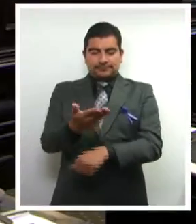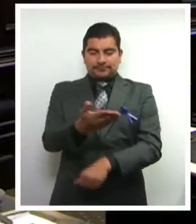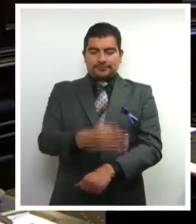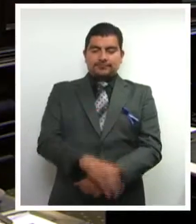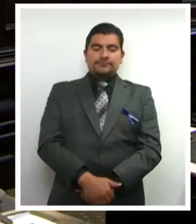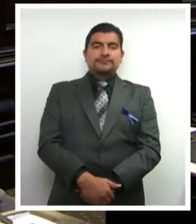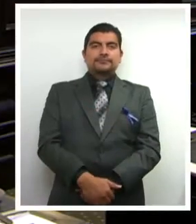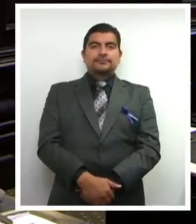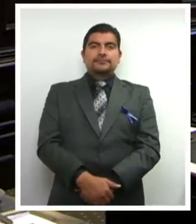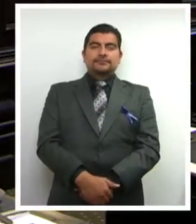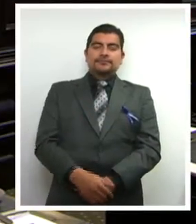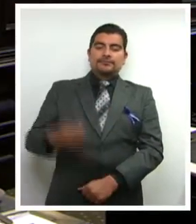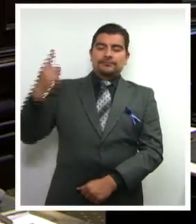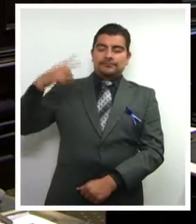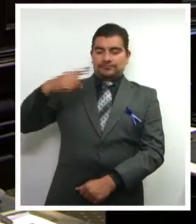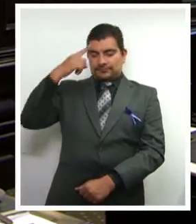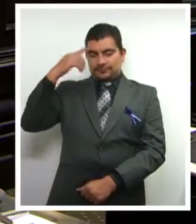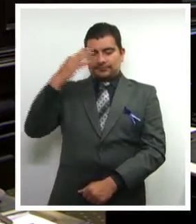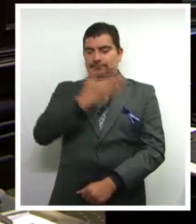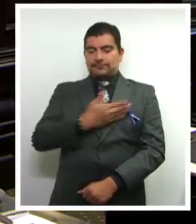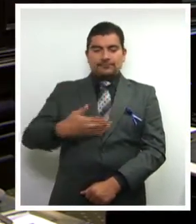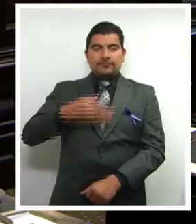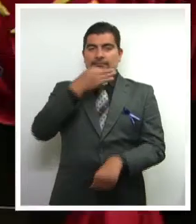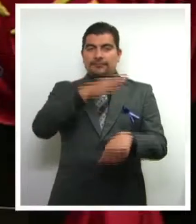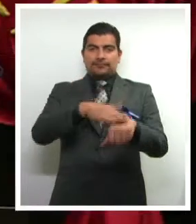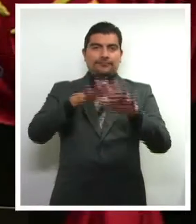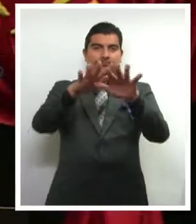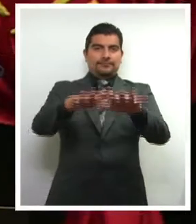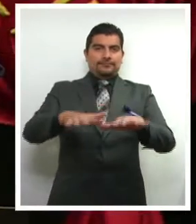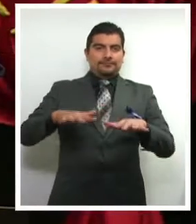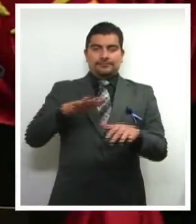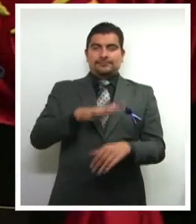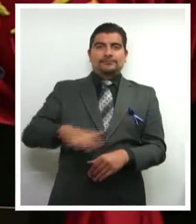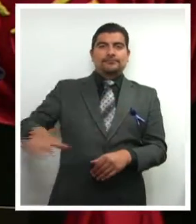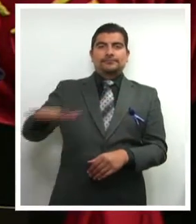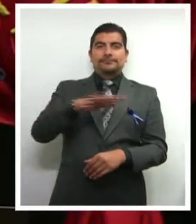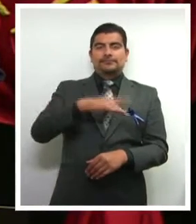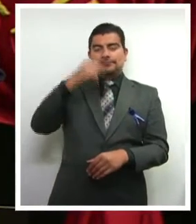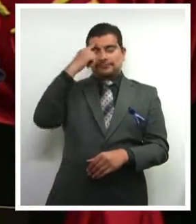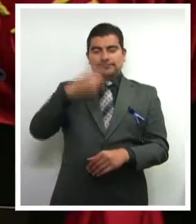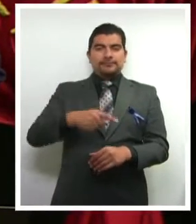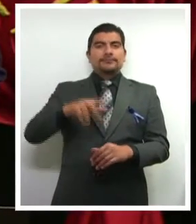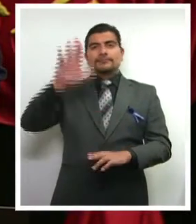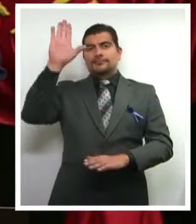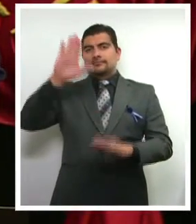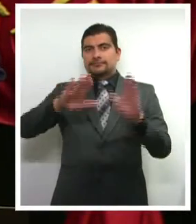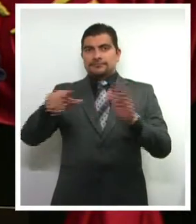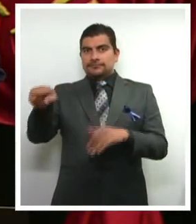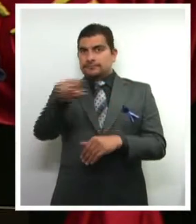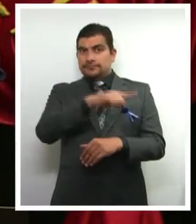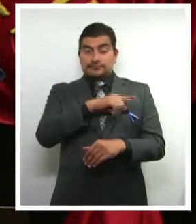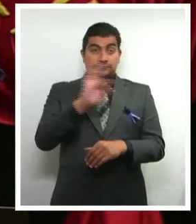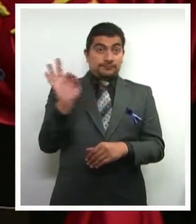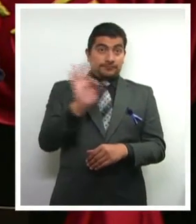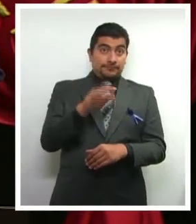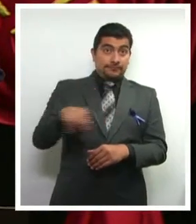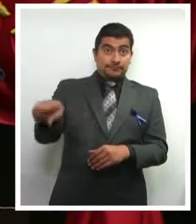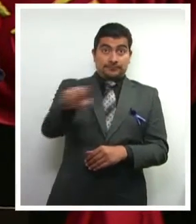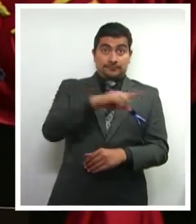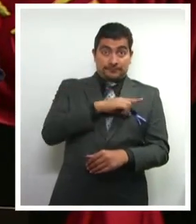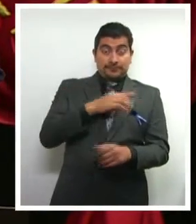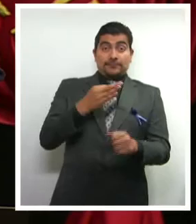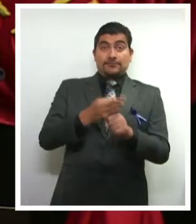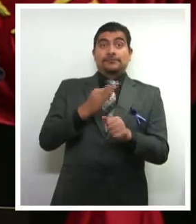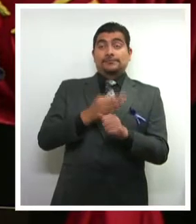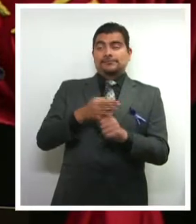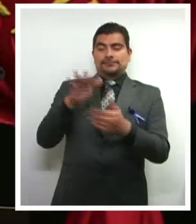Por instrucciones de la presidencia se consulta a la Asamblea en votación económica si se dispensa la lectura al